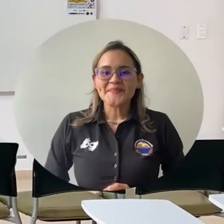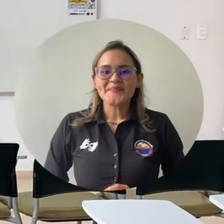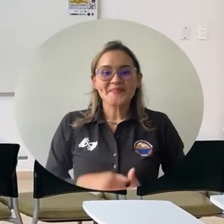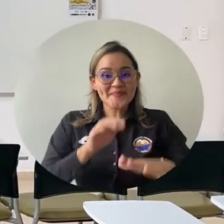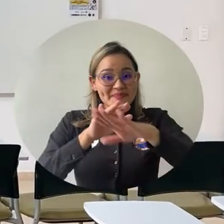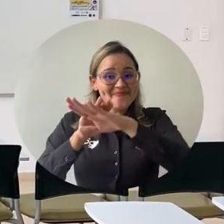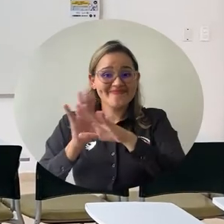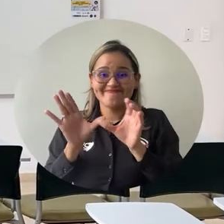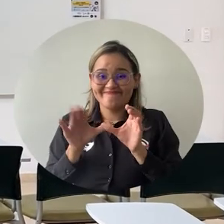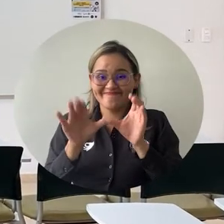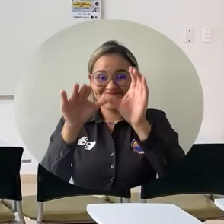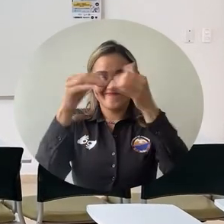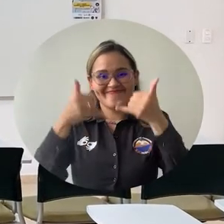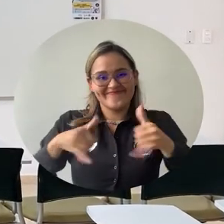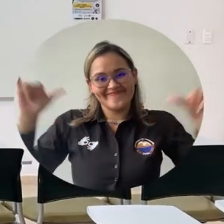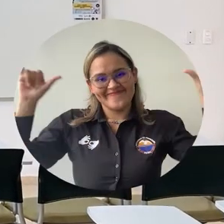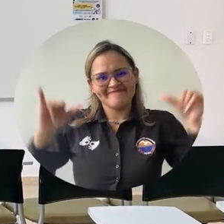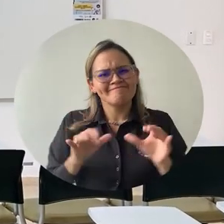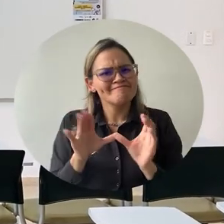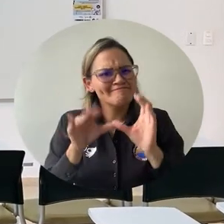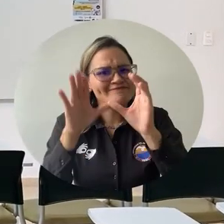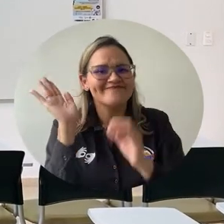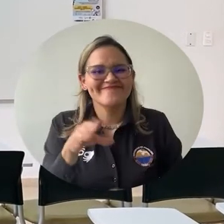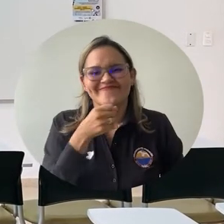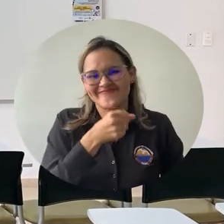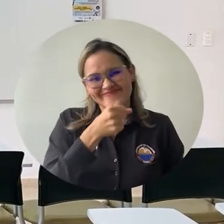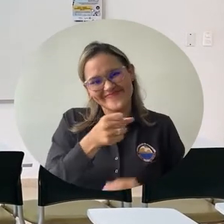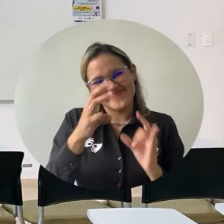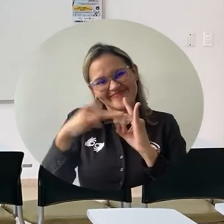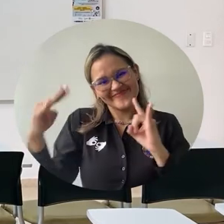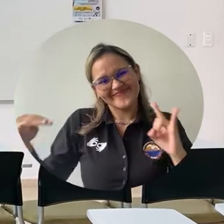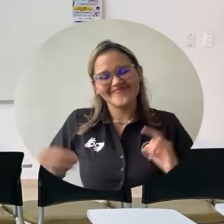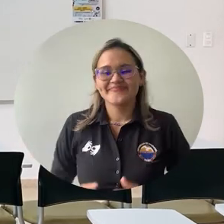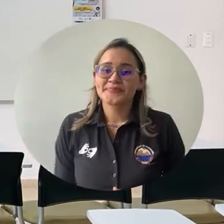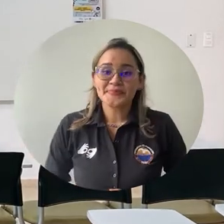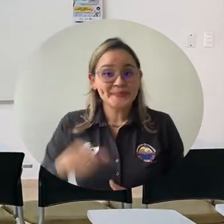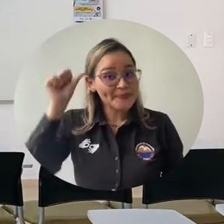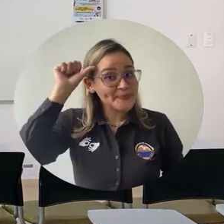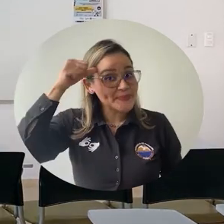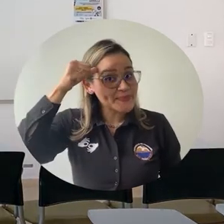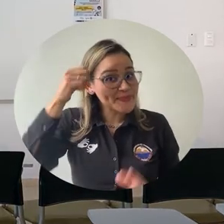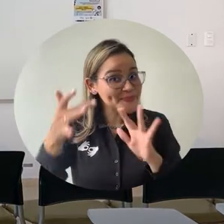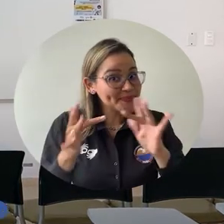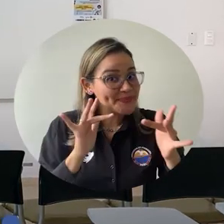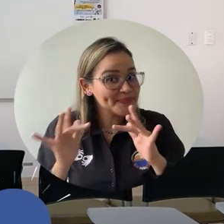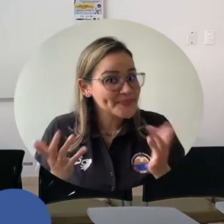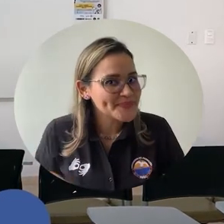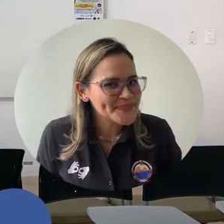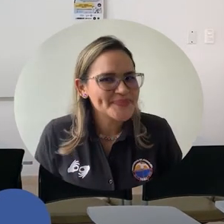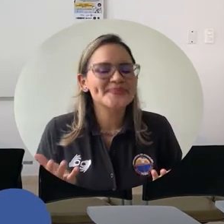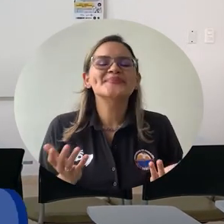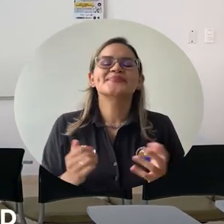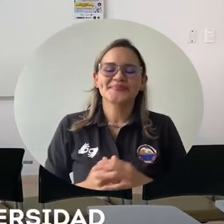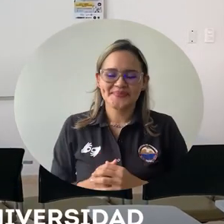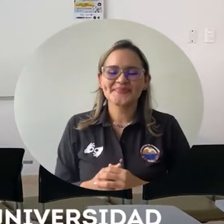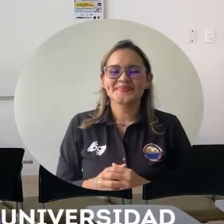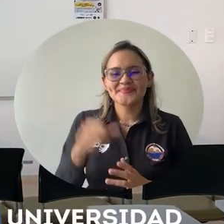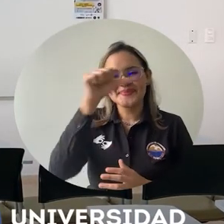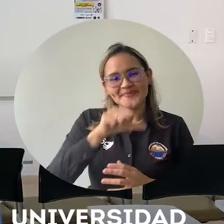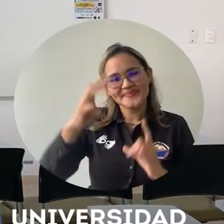Hemos llegado al final del Campus TV, programa institucional de la Universidad del Magdalena. Recuerden seguirnos en nuestras redes